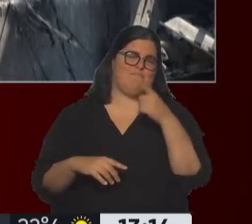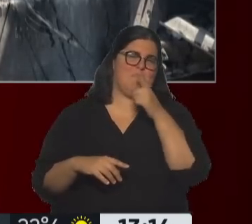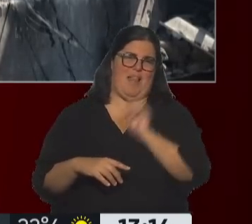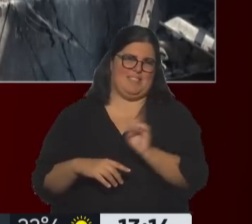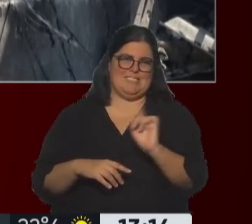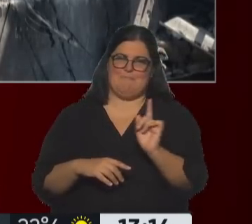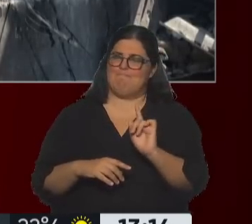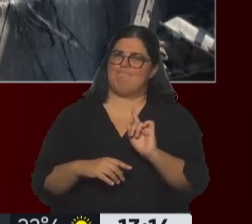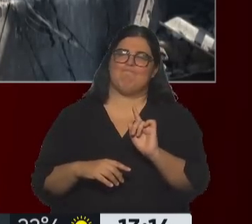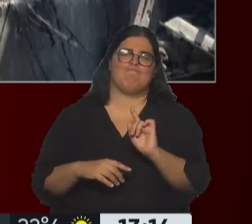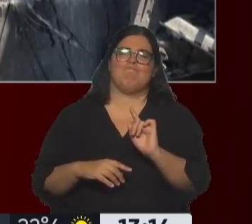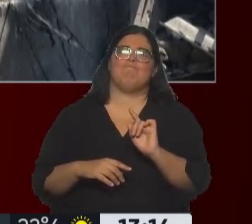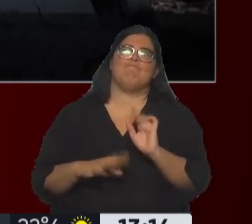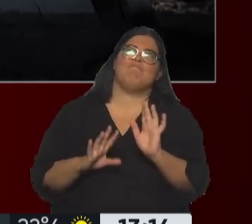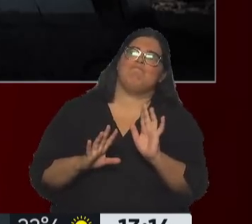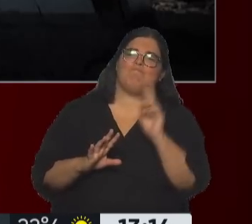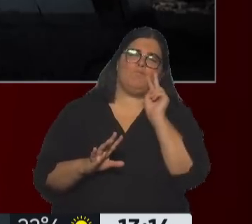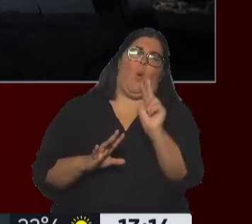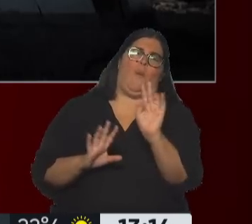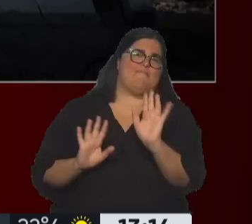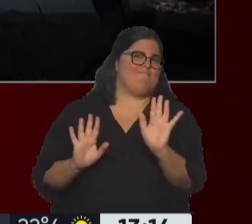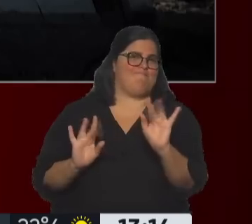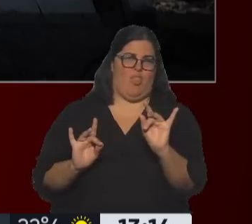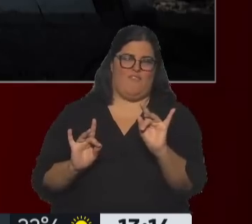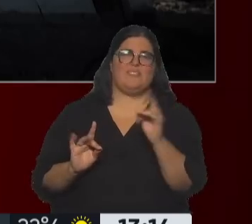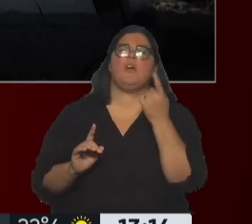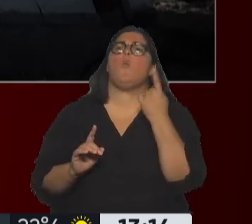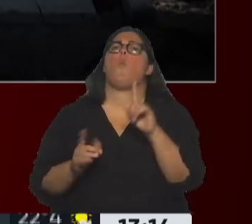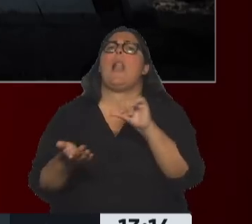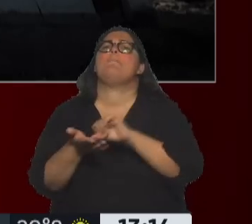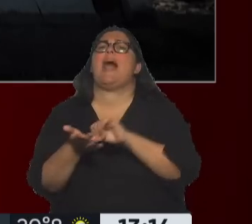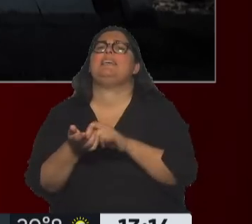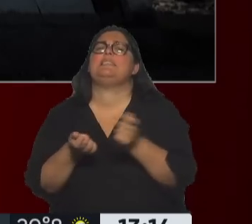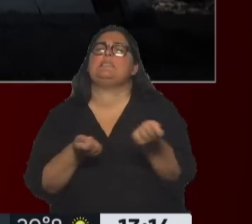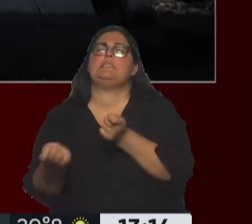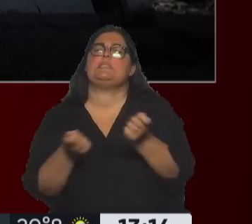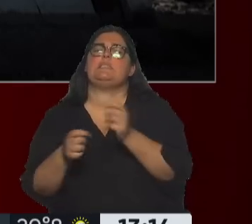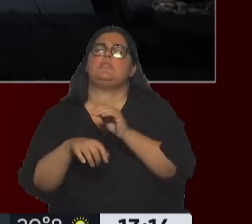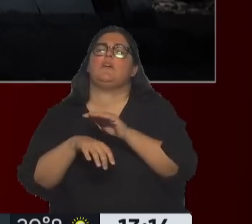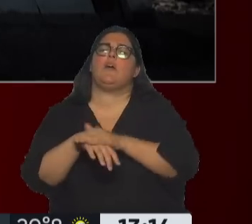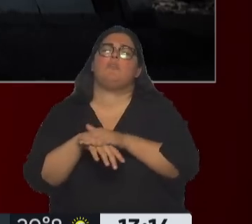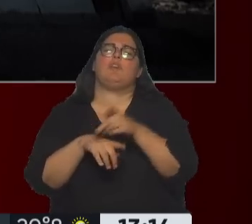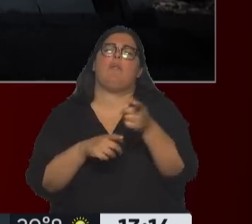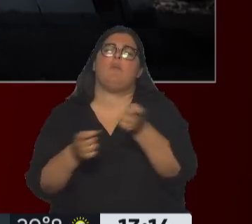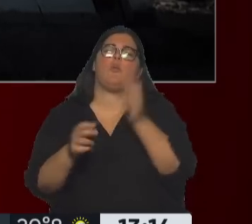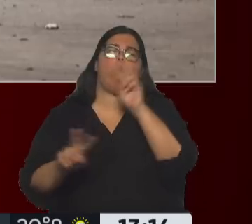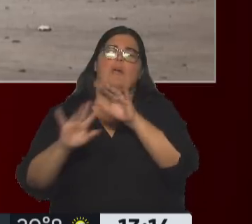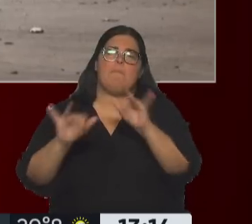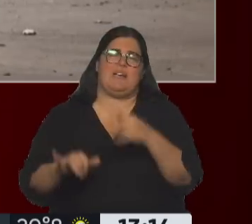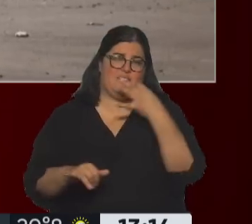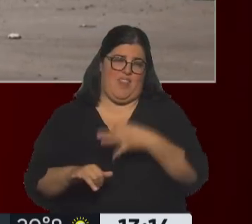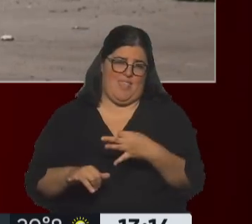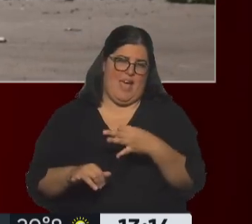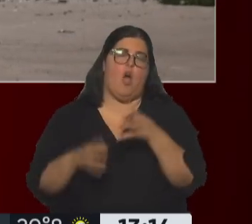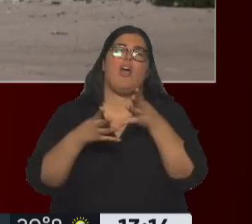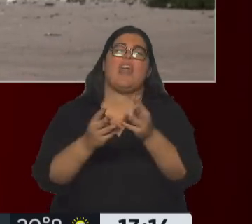que todavía se puede ver qué país podría llegar a jugar realmente un rol clave en la búsqueda de la paz o del fin de la